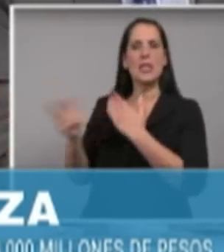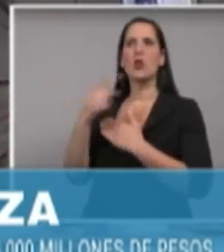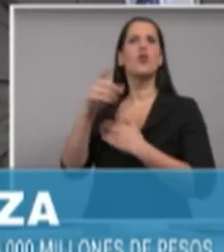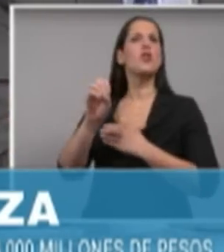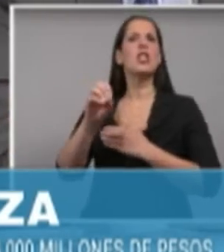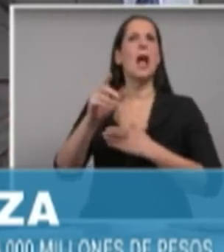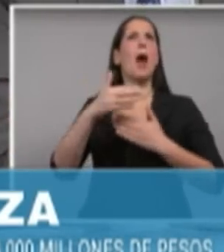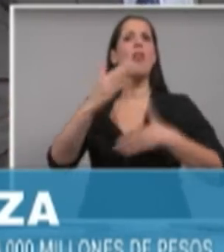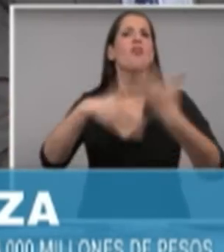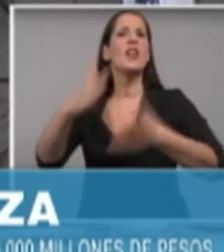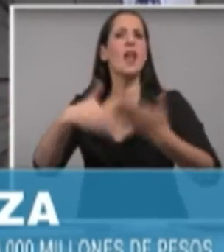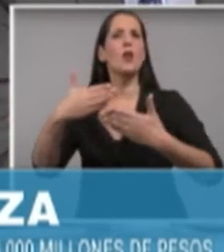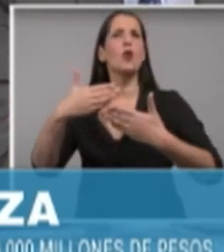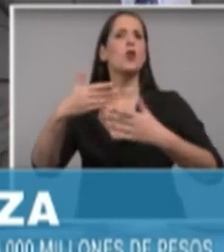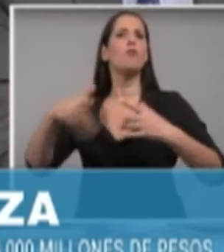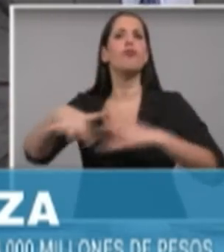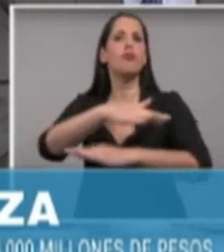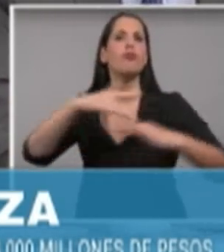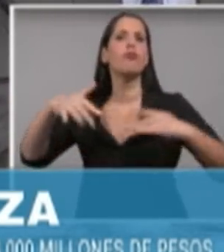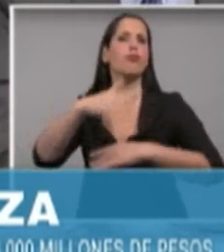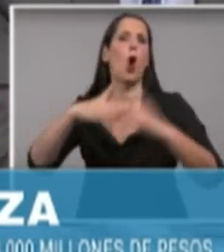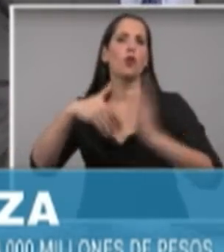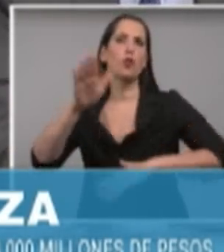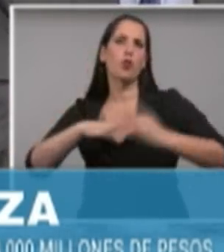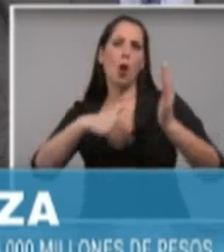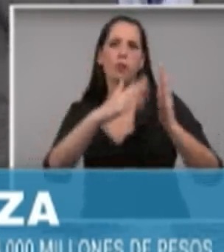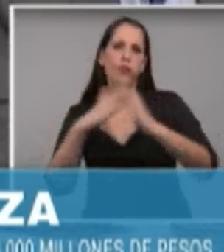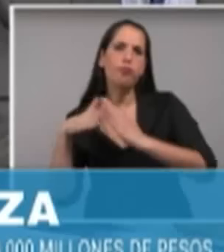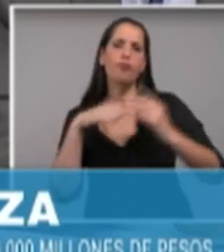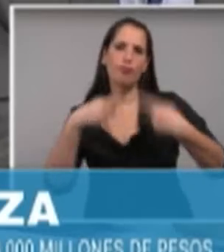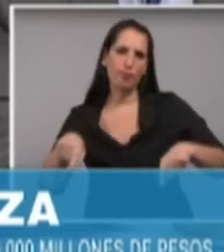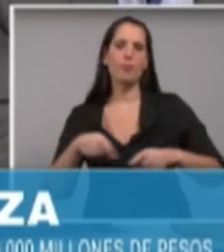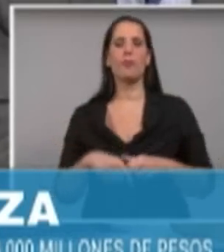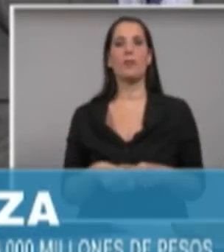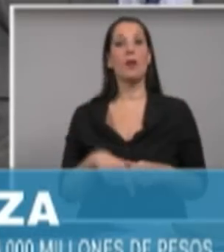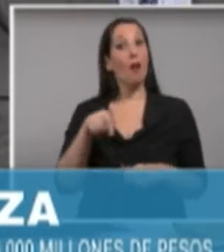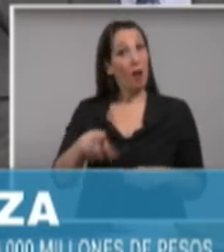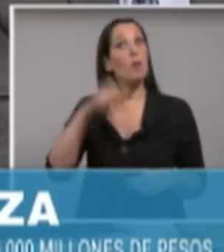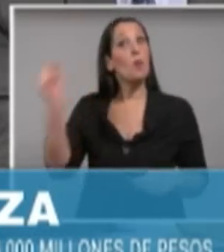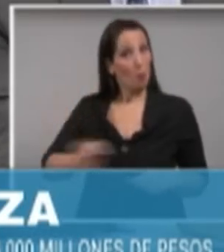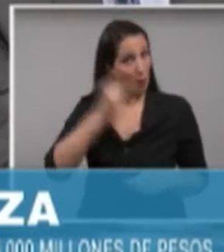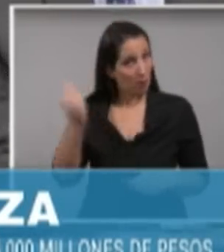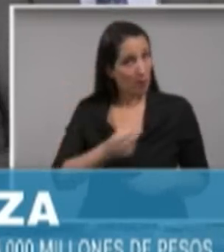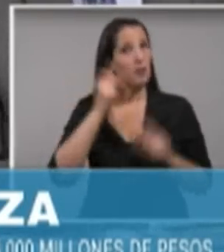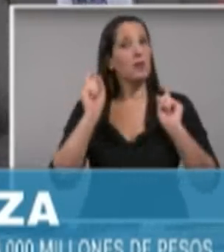nueva Mendoza porque es un nuevo país, porque esto es lo importante también.